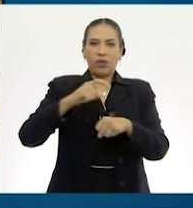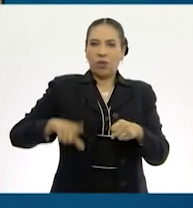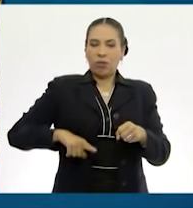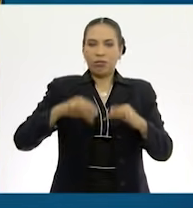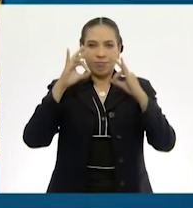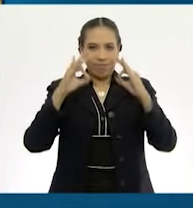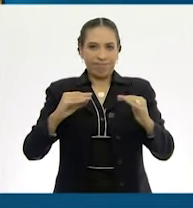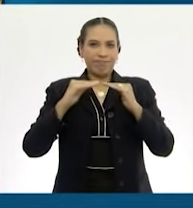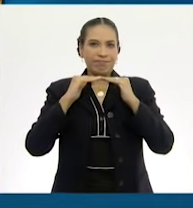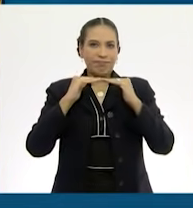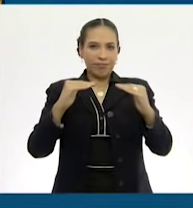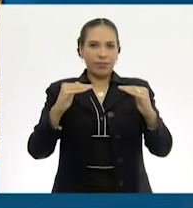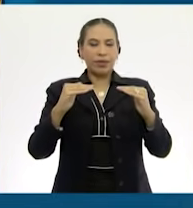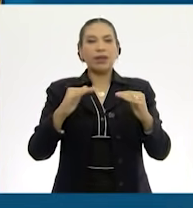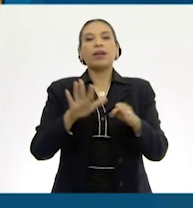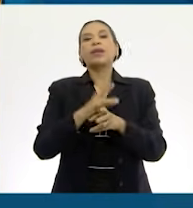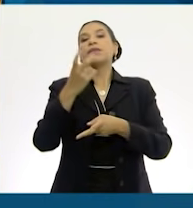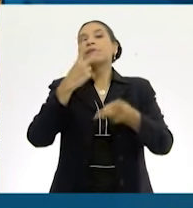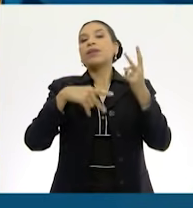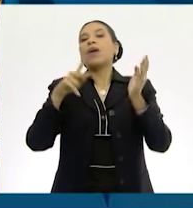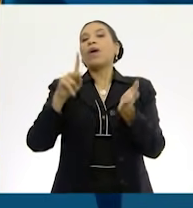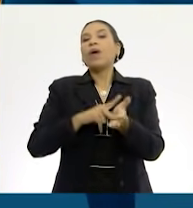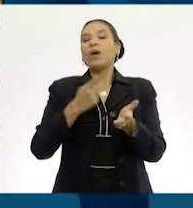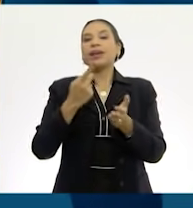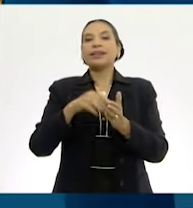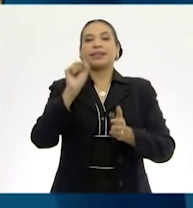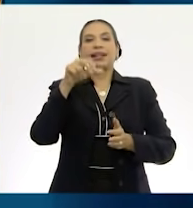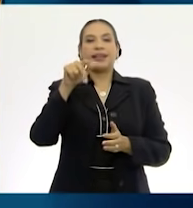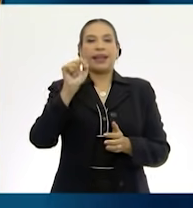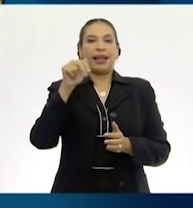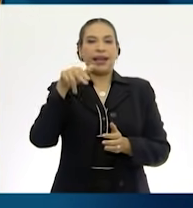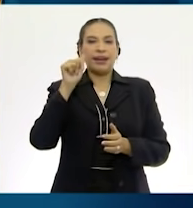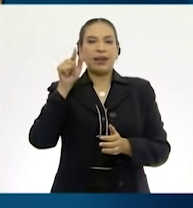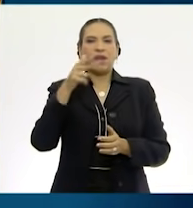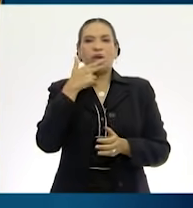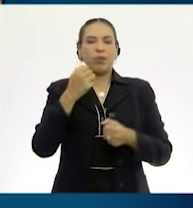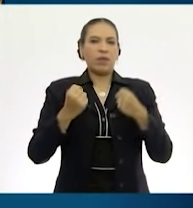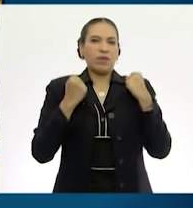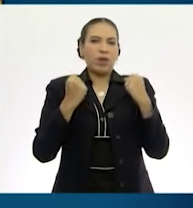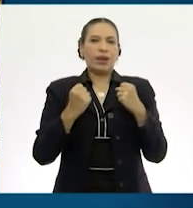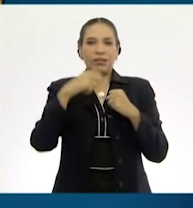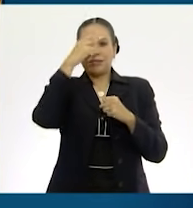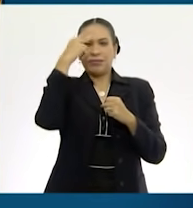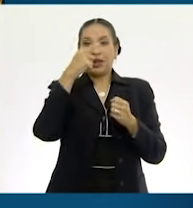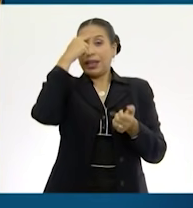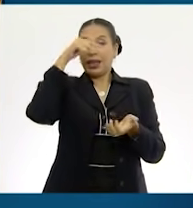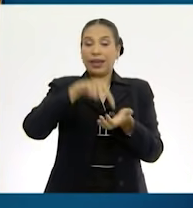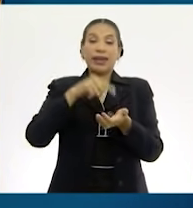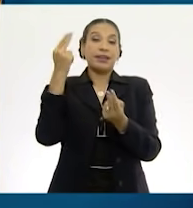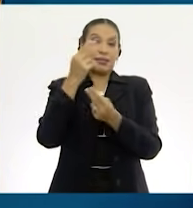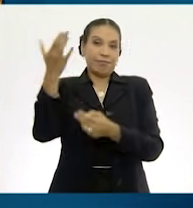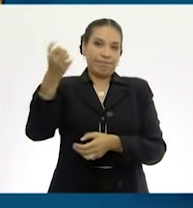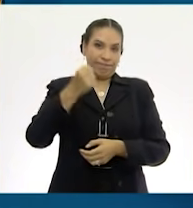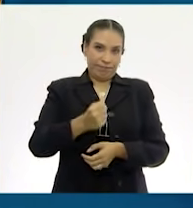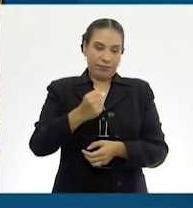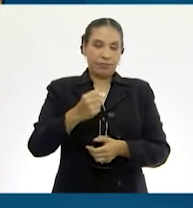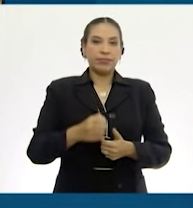estable. Entonces surgió de nueva cuenta Santa Anna como el hombre fuerte que México creía necesitar.